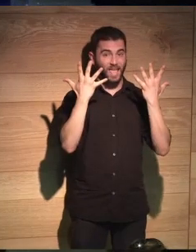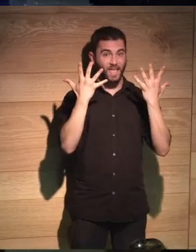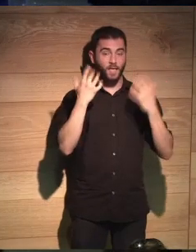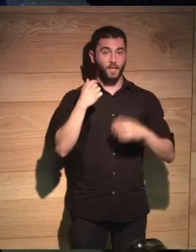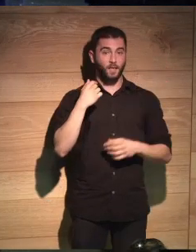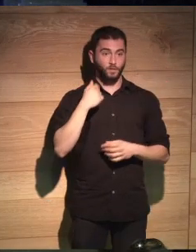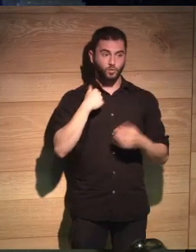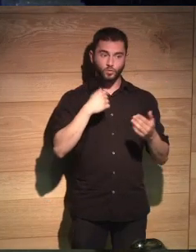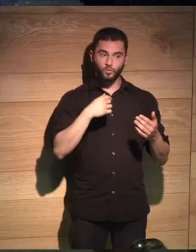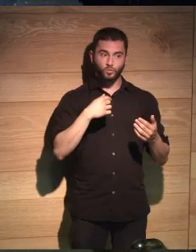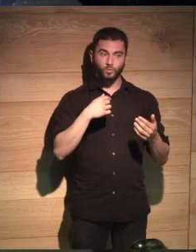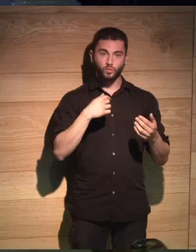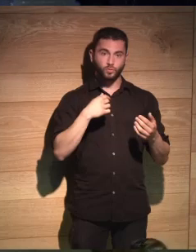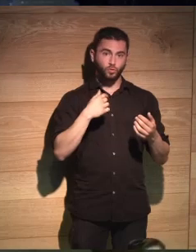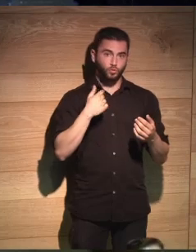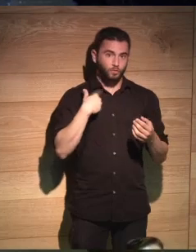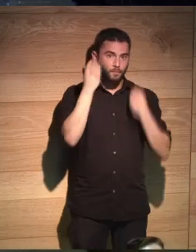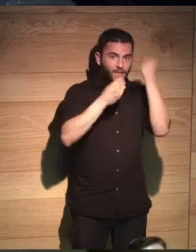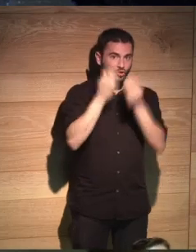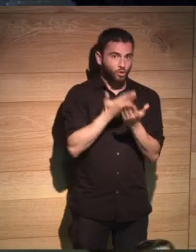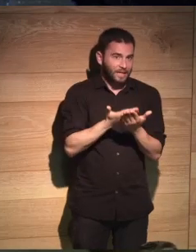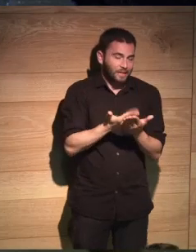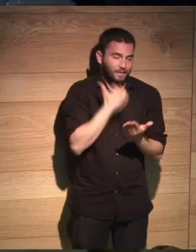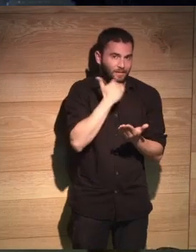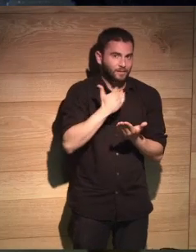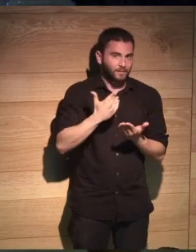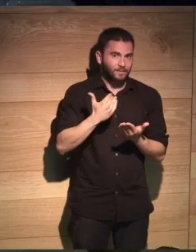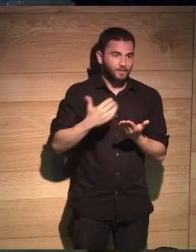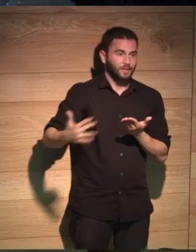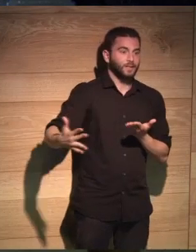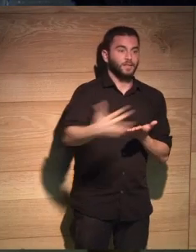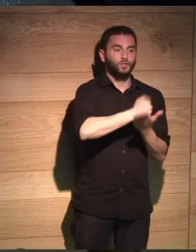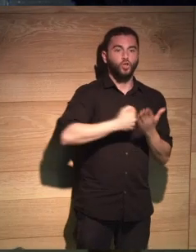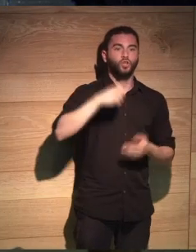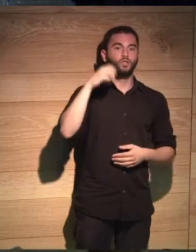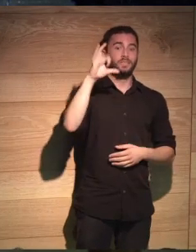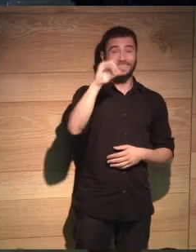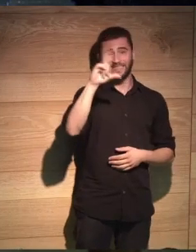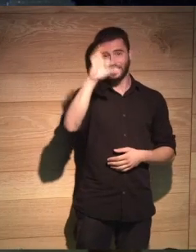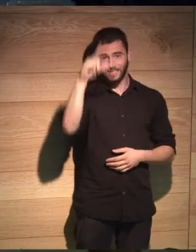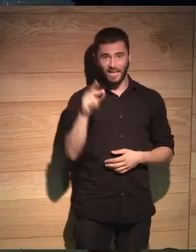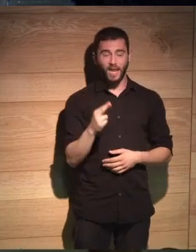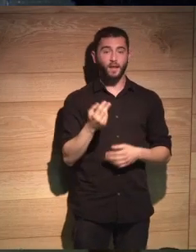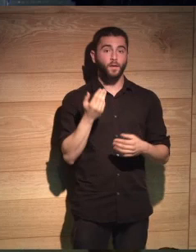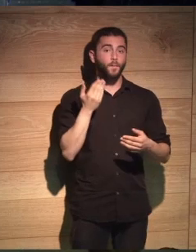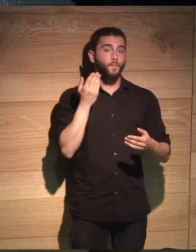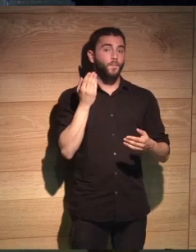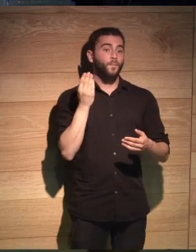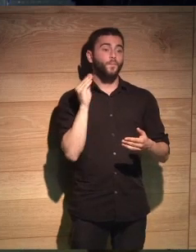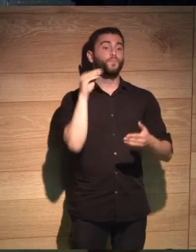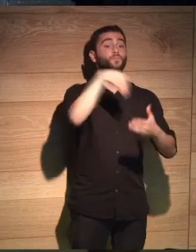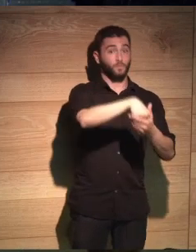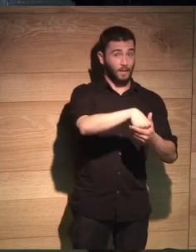yo creo que la de casi todos, ¿no? Después es verdad que Chisler nos embarcó en